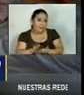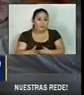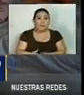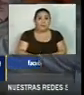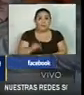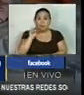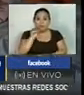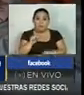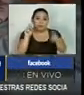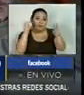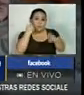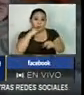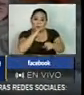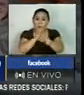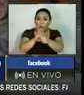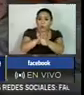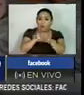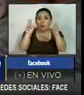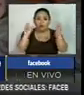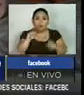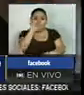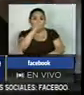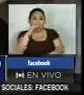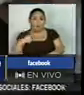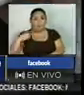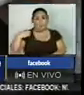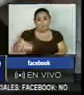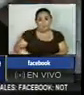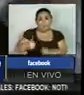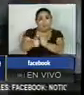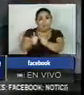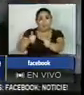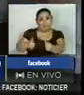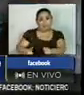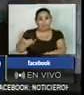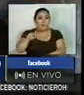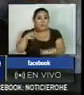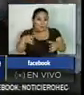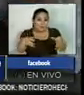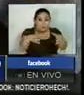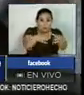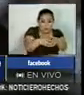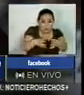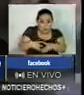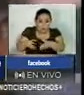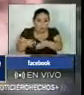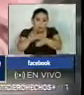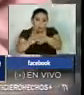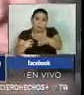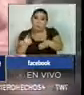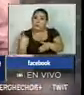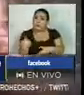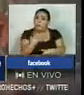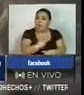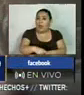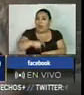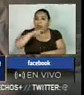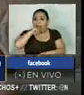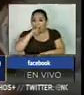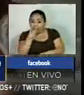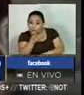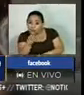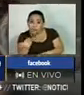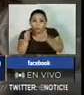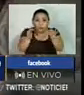llegó en un momento de recesión en Argentina con más de un tercio de los 44 millones de habitantes viviendo en la pobreza según las cifras